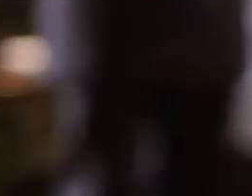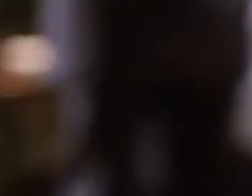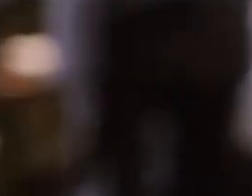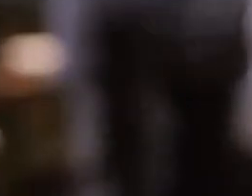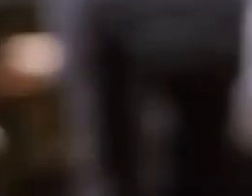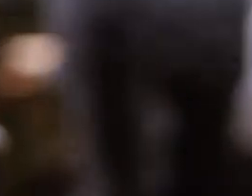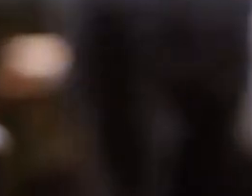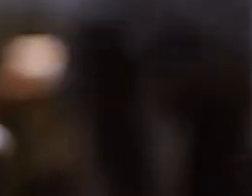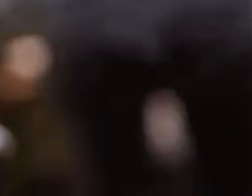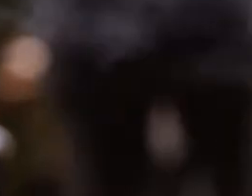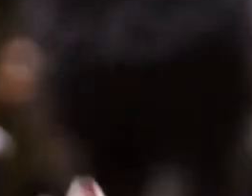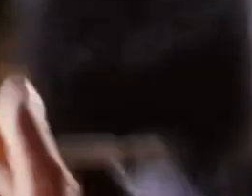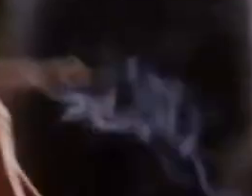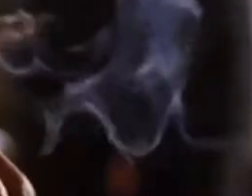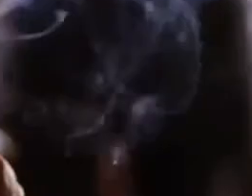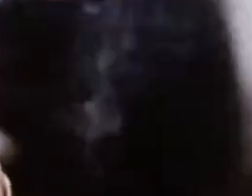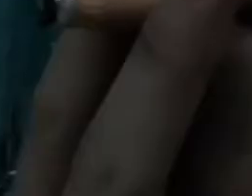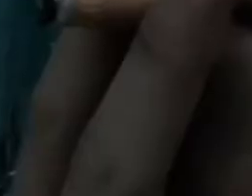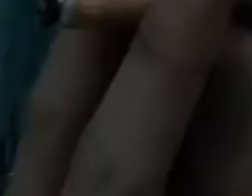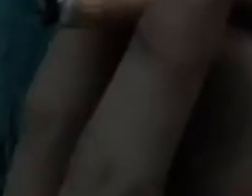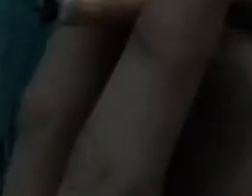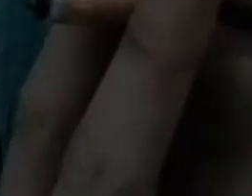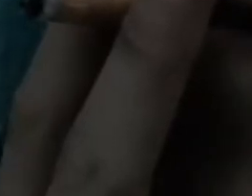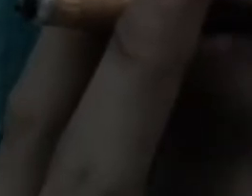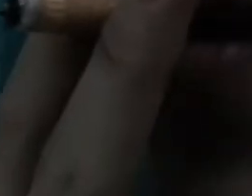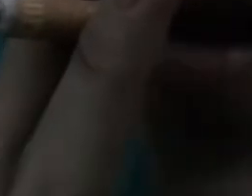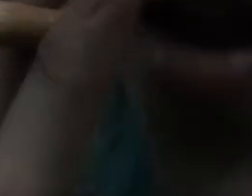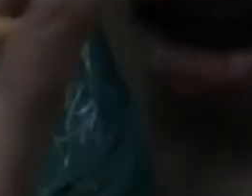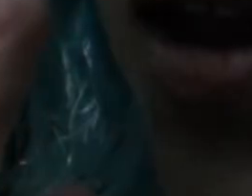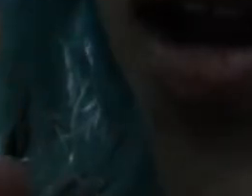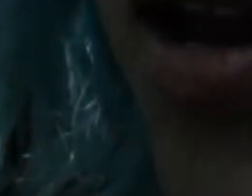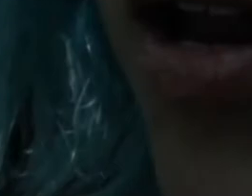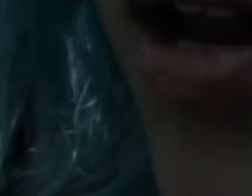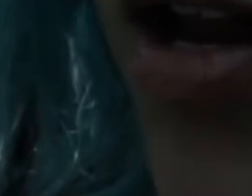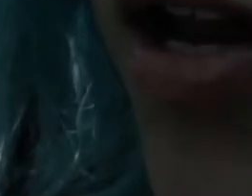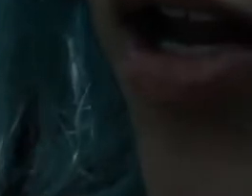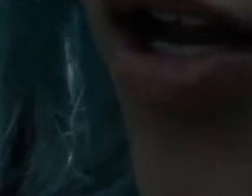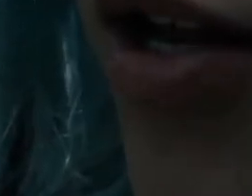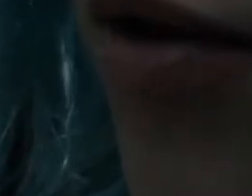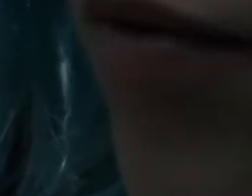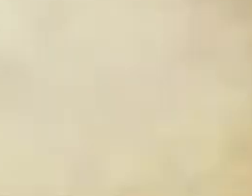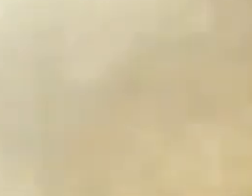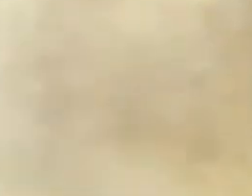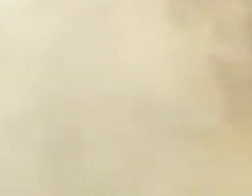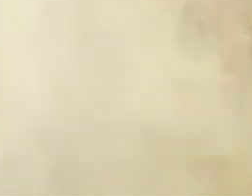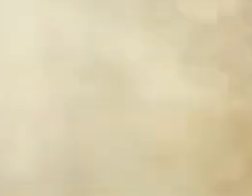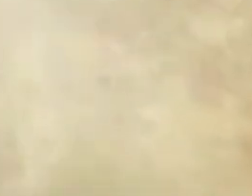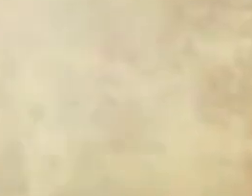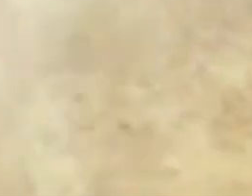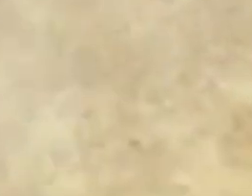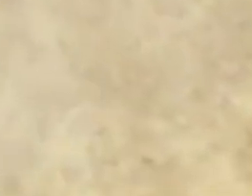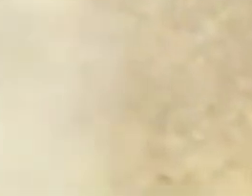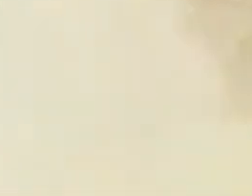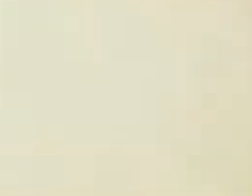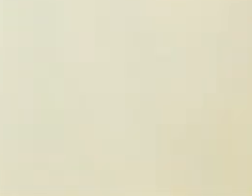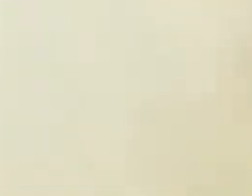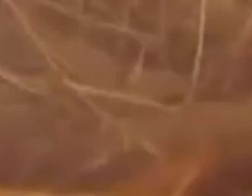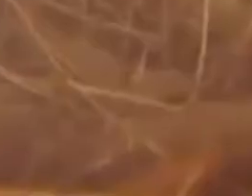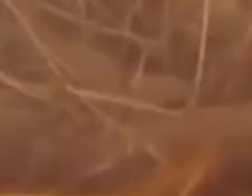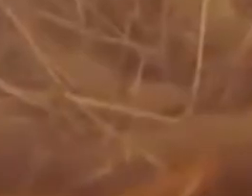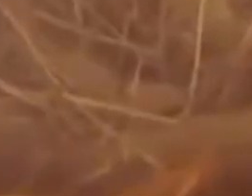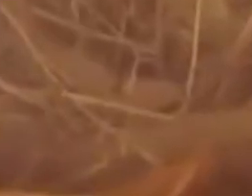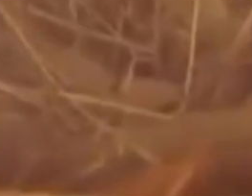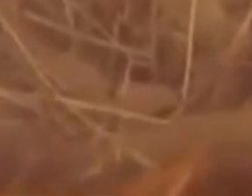medios de transporte, restaurantes, oficinas y hospitales. Asimismo, está prohibida la quema de objetos y basura en las